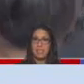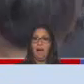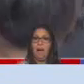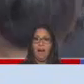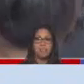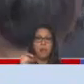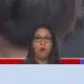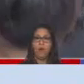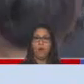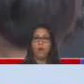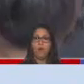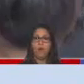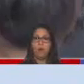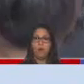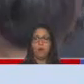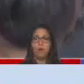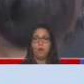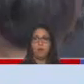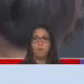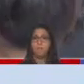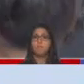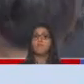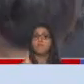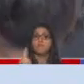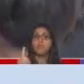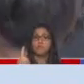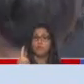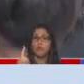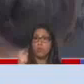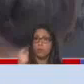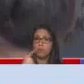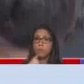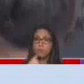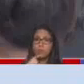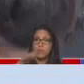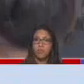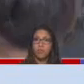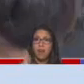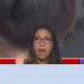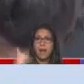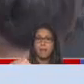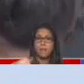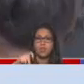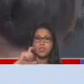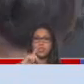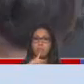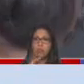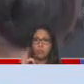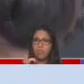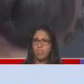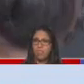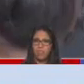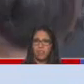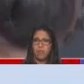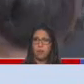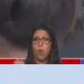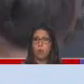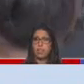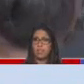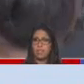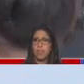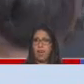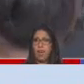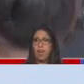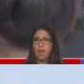caso. Salvo aquel famoso caso del chico Ramoncito, que fue una desgracia que lo asesinaron en